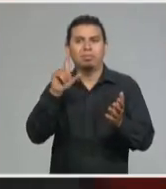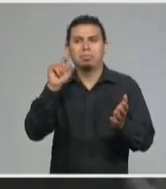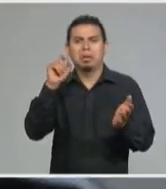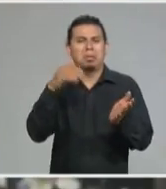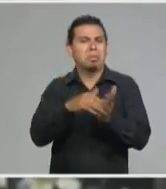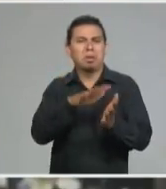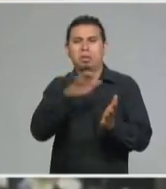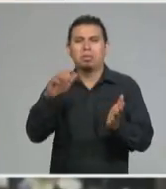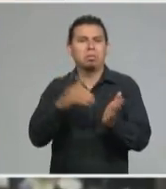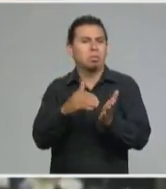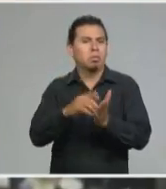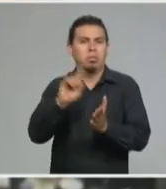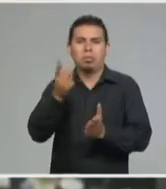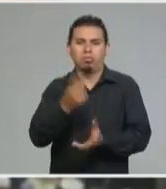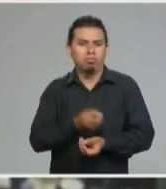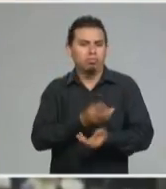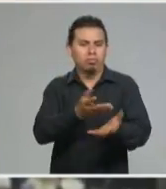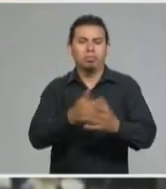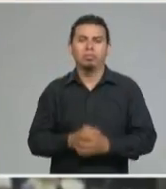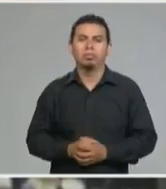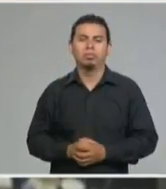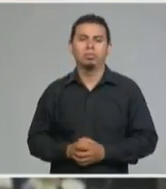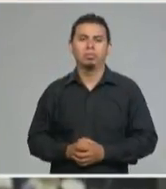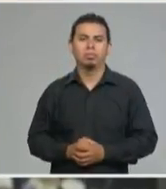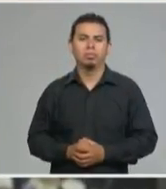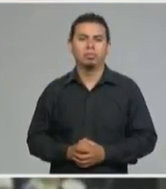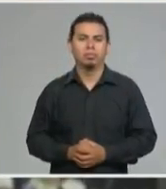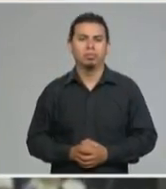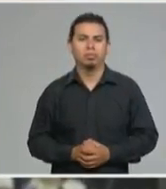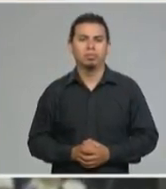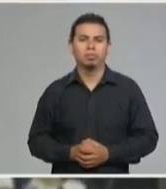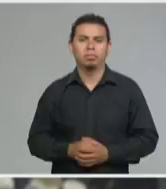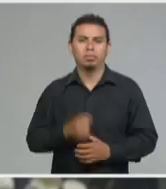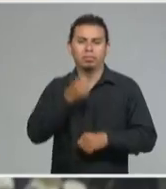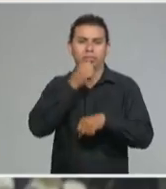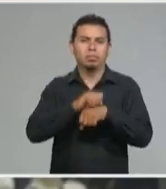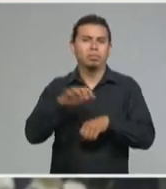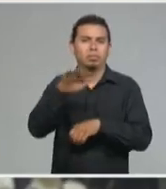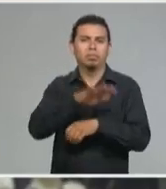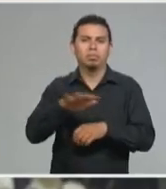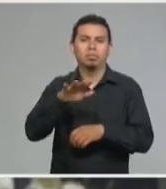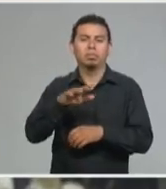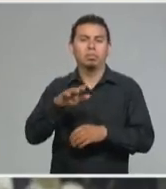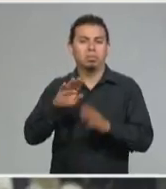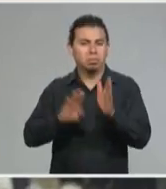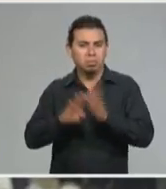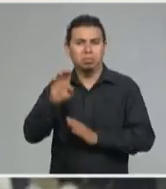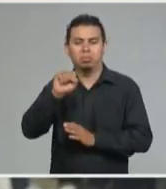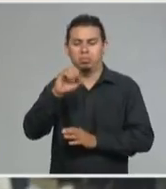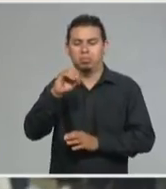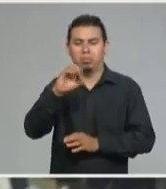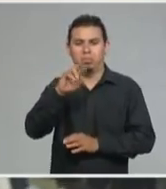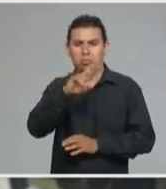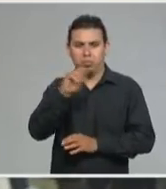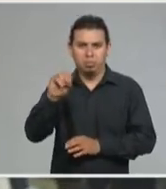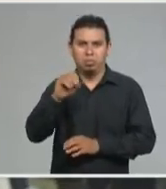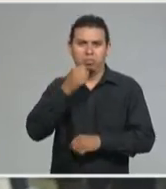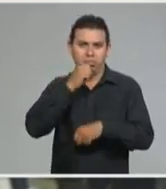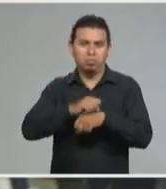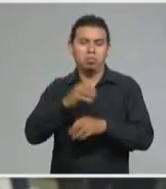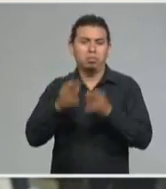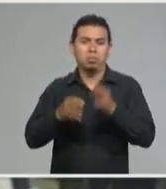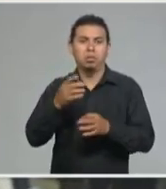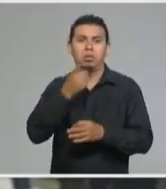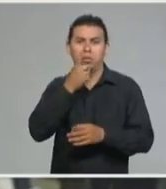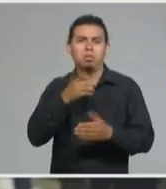dólares. La subsecretaria para América Latina y el Caribe de la Secretaría de Relaciones Exteriores, Socorro Flores Liera, aseguró que